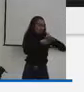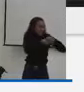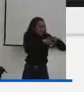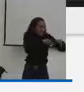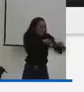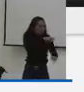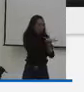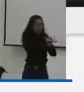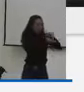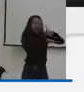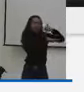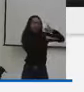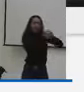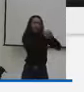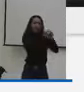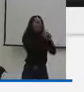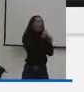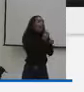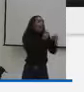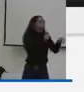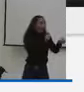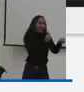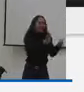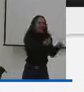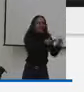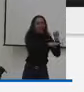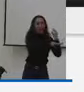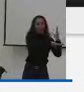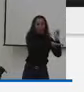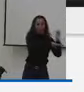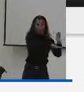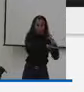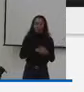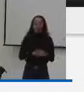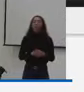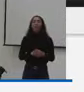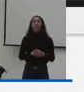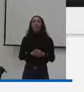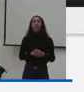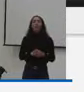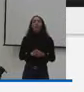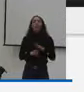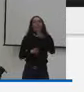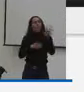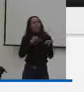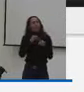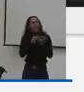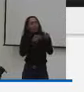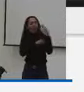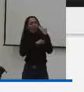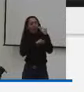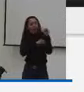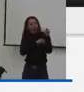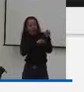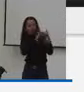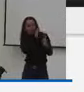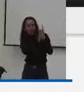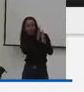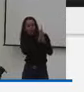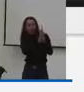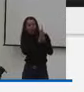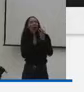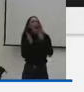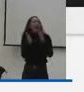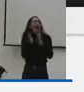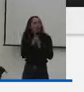la señora enfatiza en su interrogante que debe existir un término de transición para que